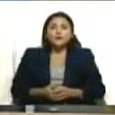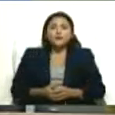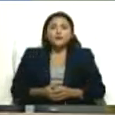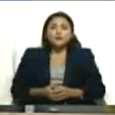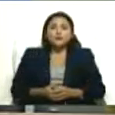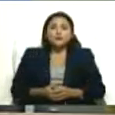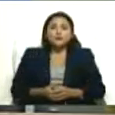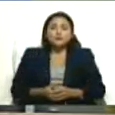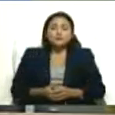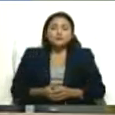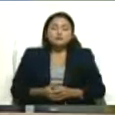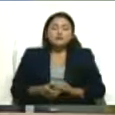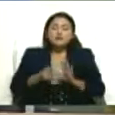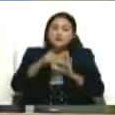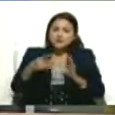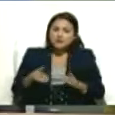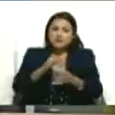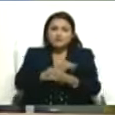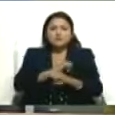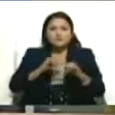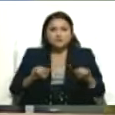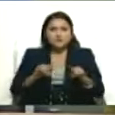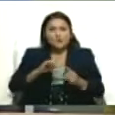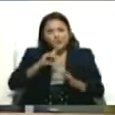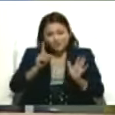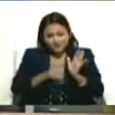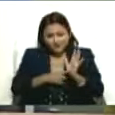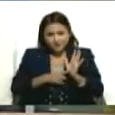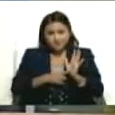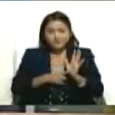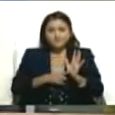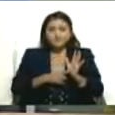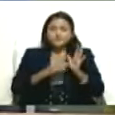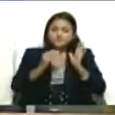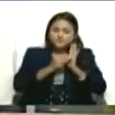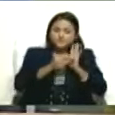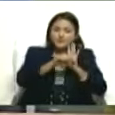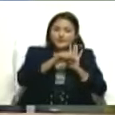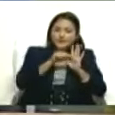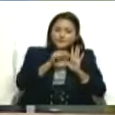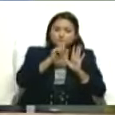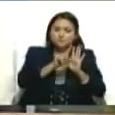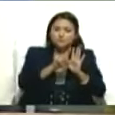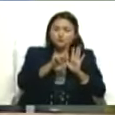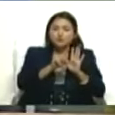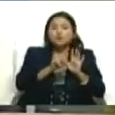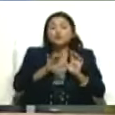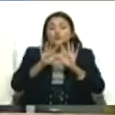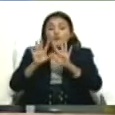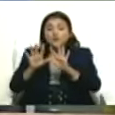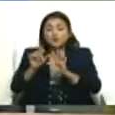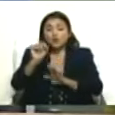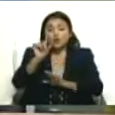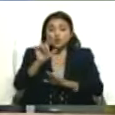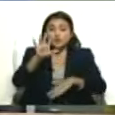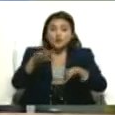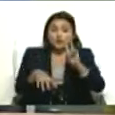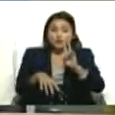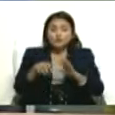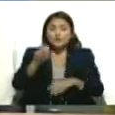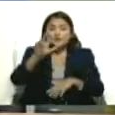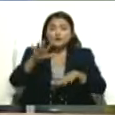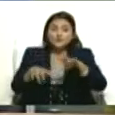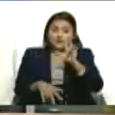soberanía, independencia e integridad territorial conforme a los artículos 1, 10, 11, 12, 13,